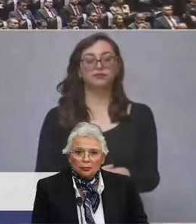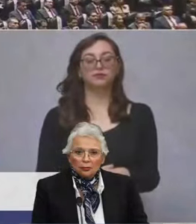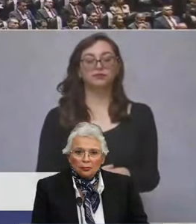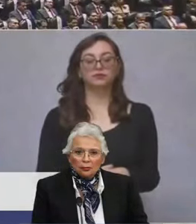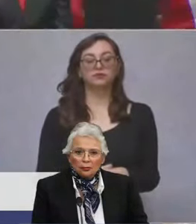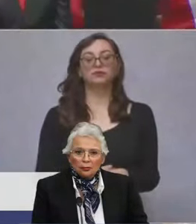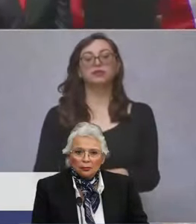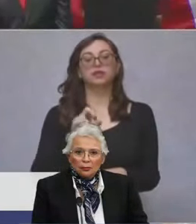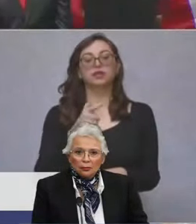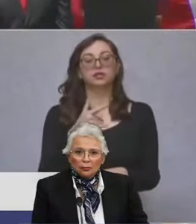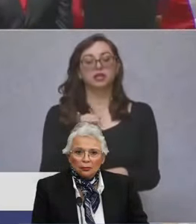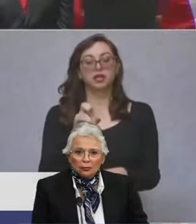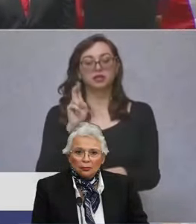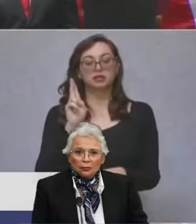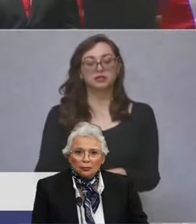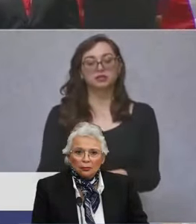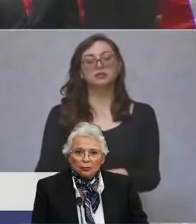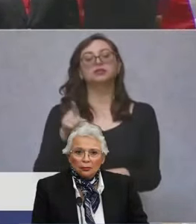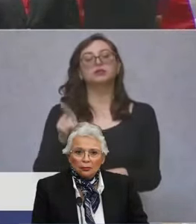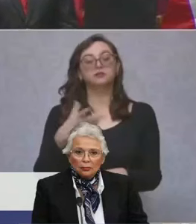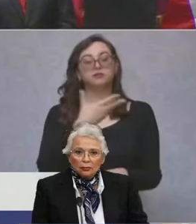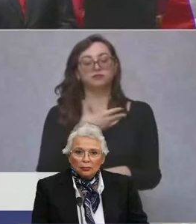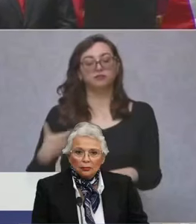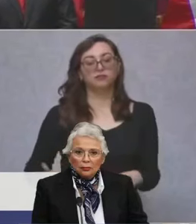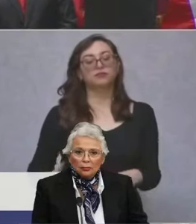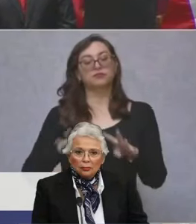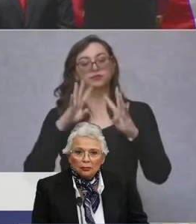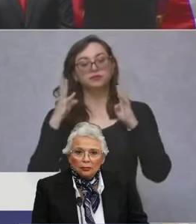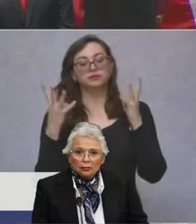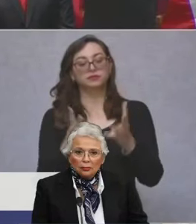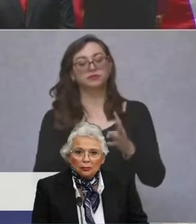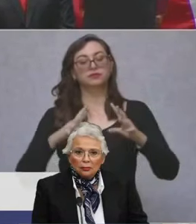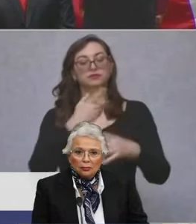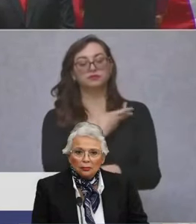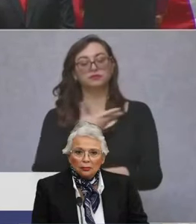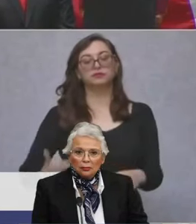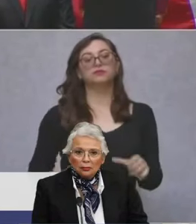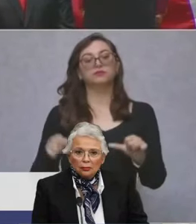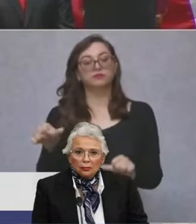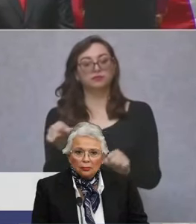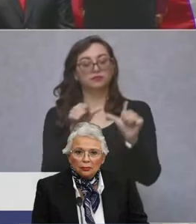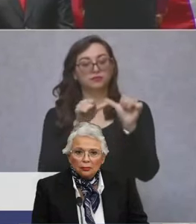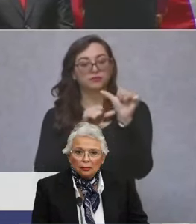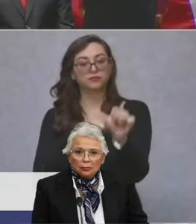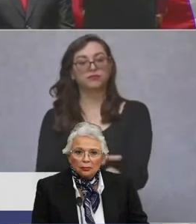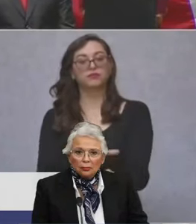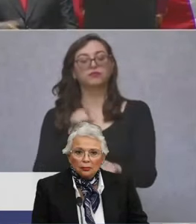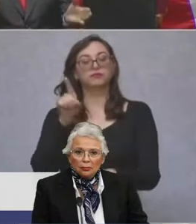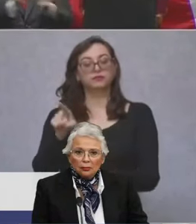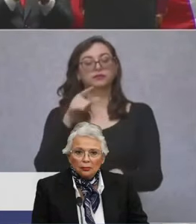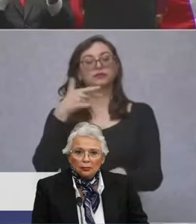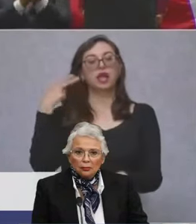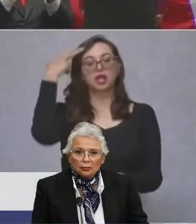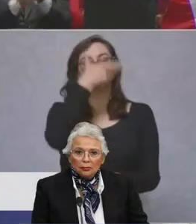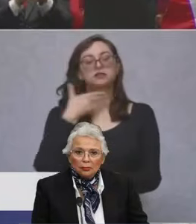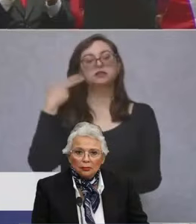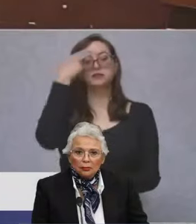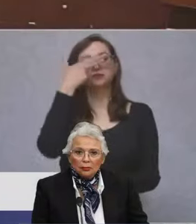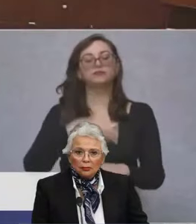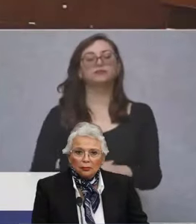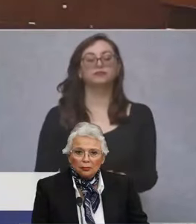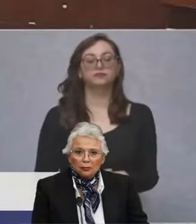Morena y luego ya llevar la propuesta de Morena al Pleno para ser votada por todos los diputados. Pero ahí sí,